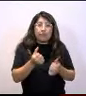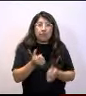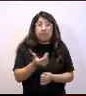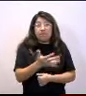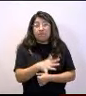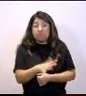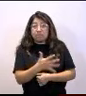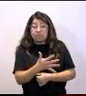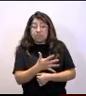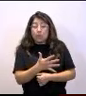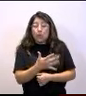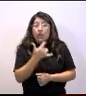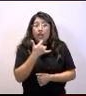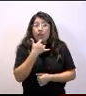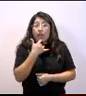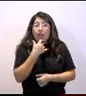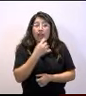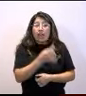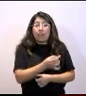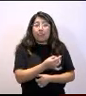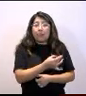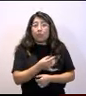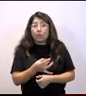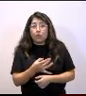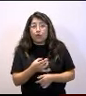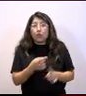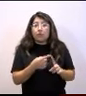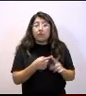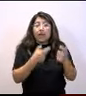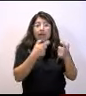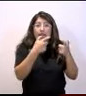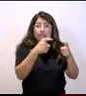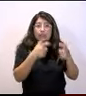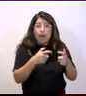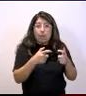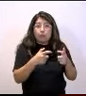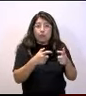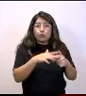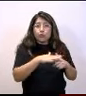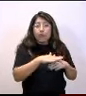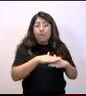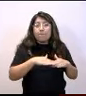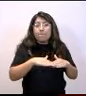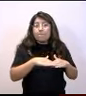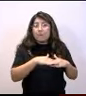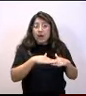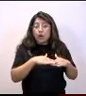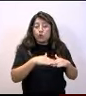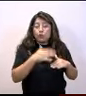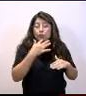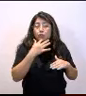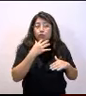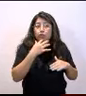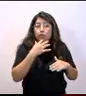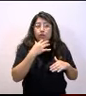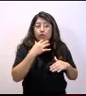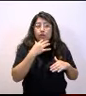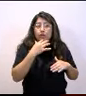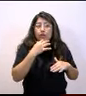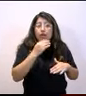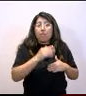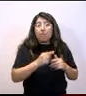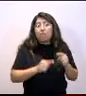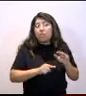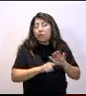regular, reforzando deducciones solo en los tramos más bajos del IRPF, aplicando cierta